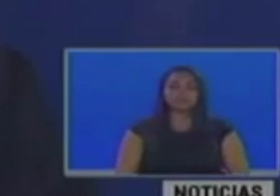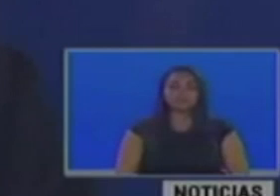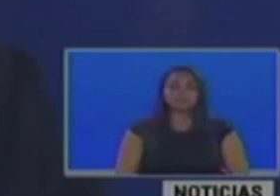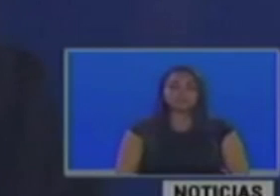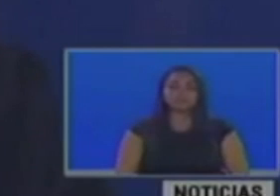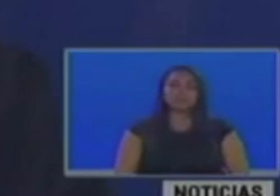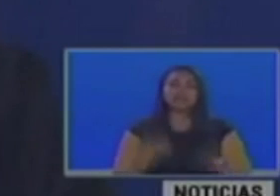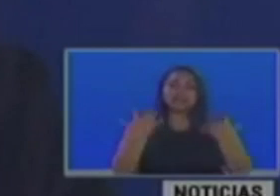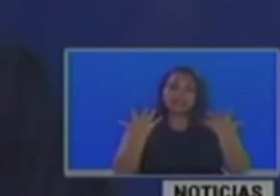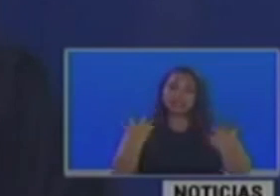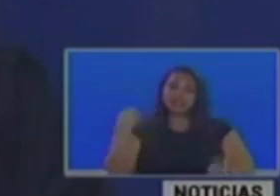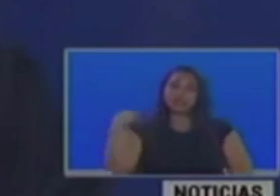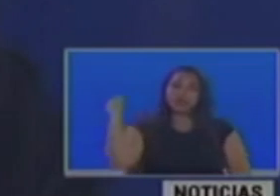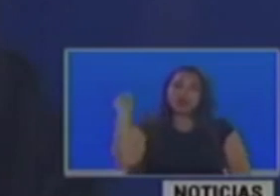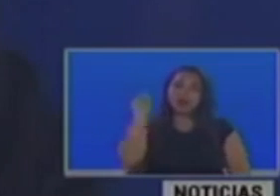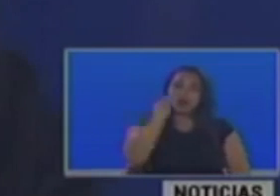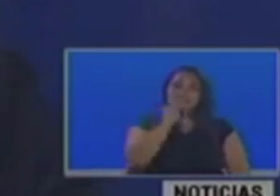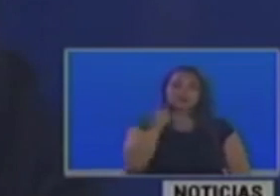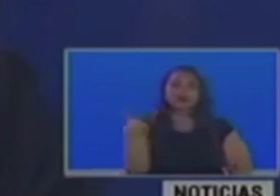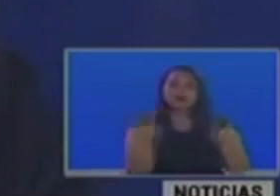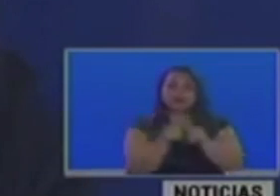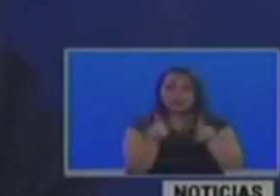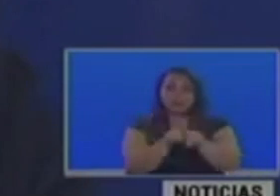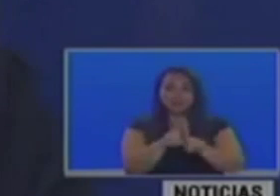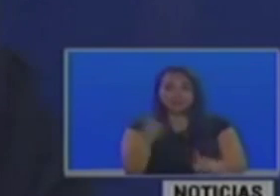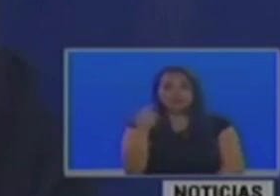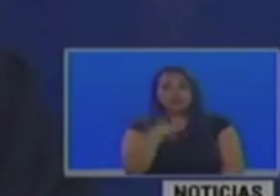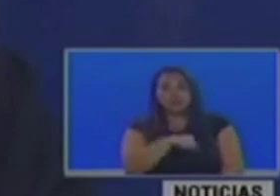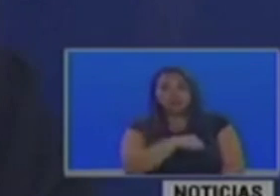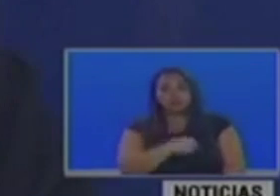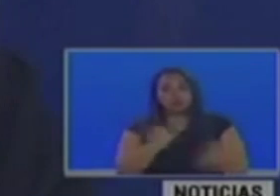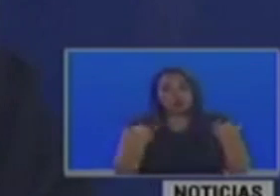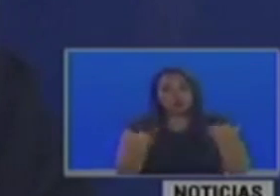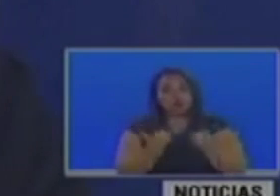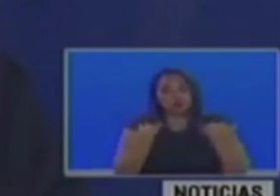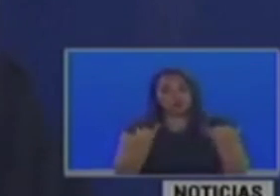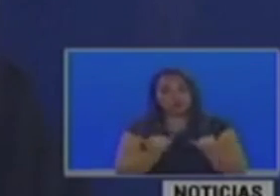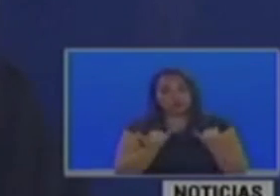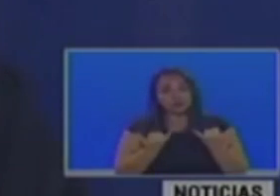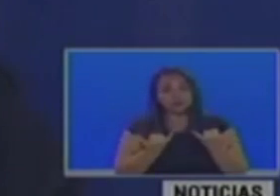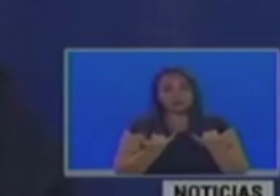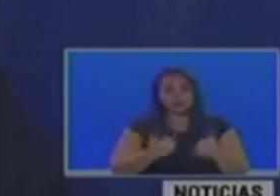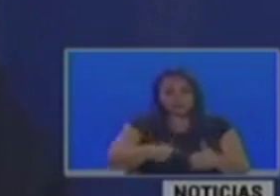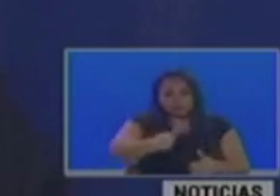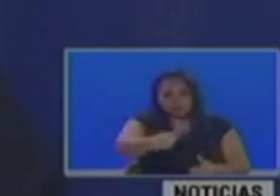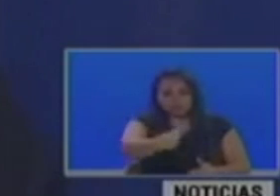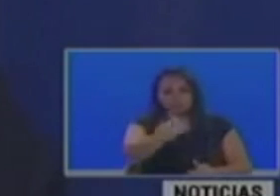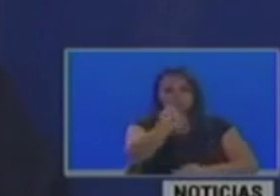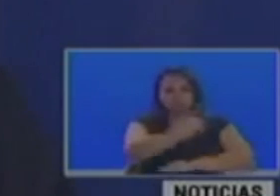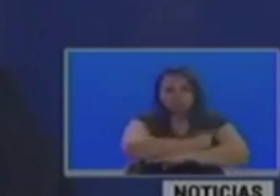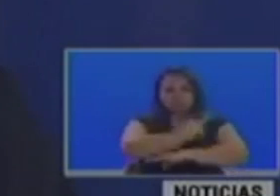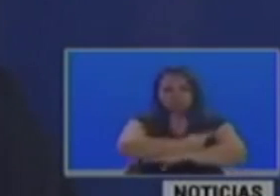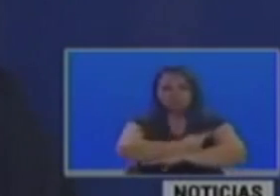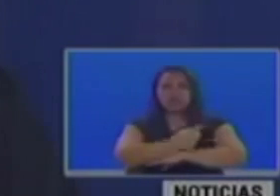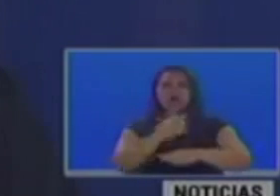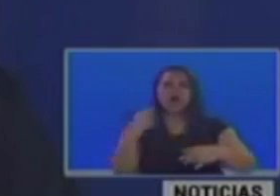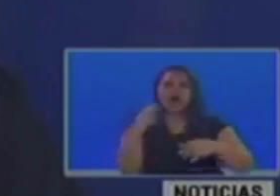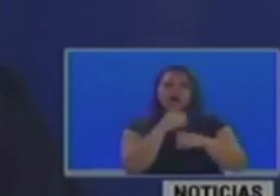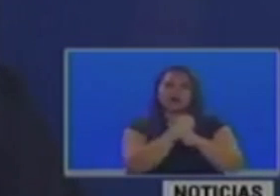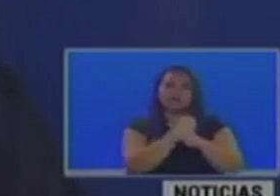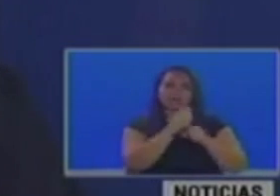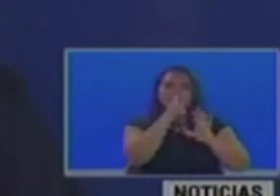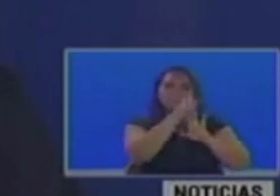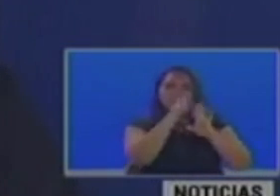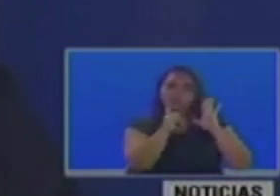Queremos anunciar también que estaremos desarrollando en los próximos días un proyecto en conjunto con la Autoridad